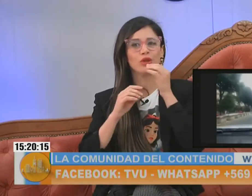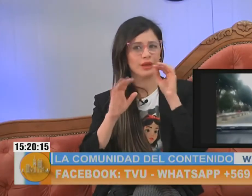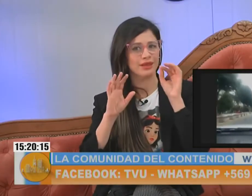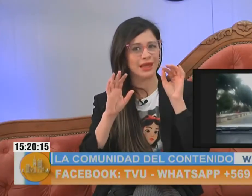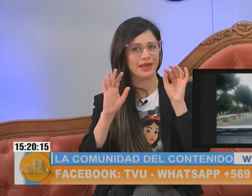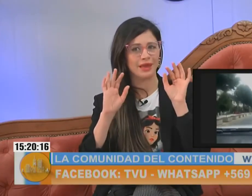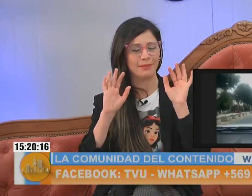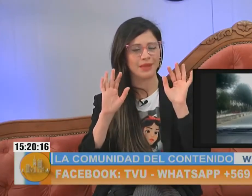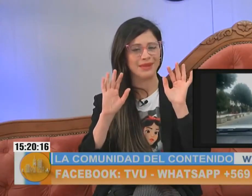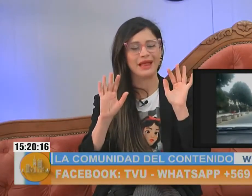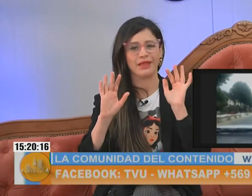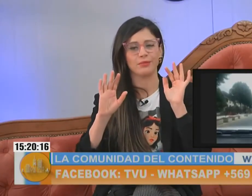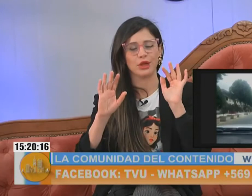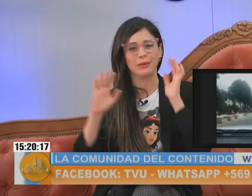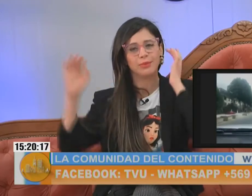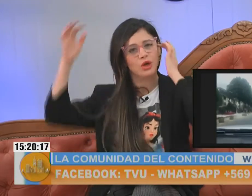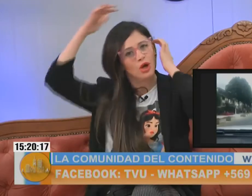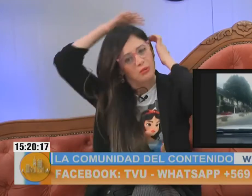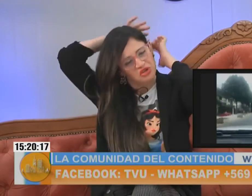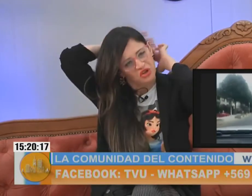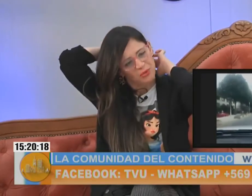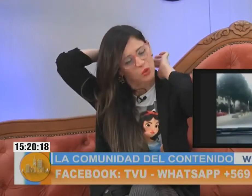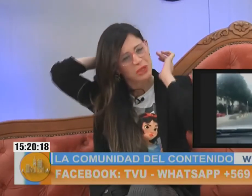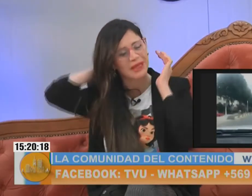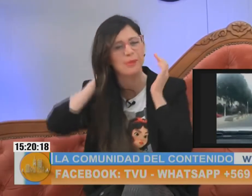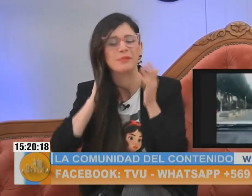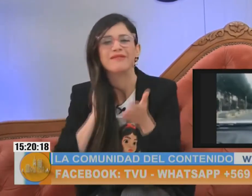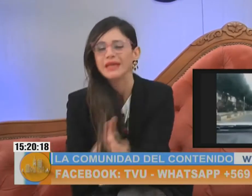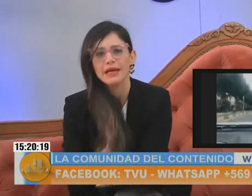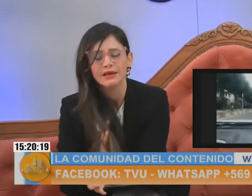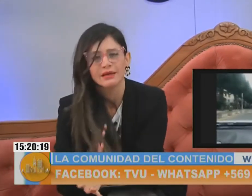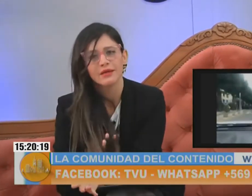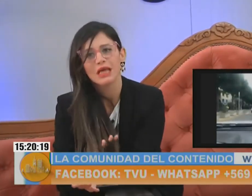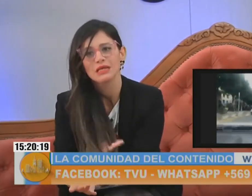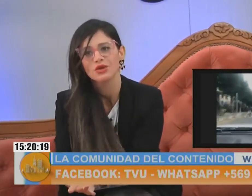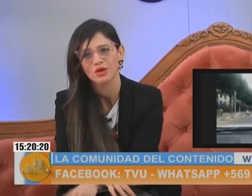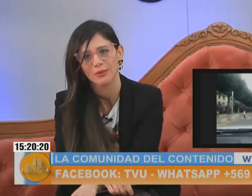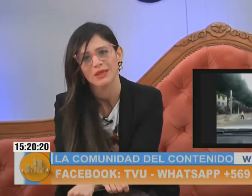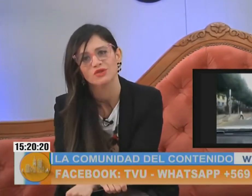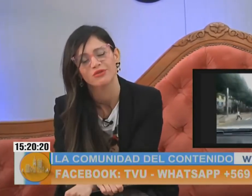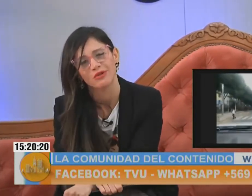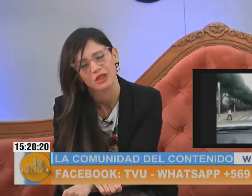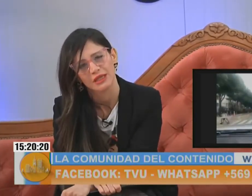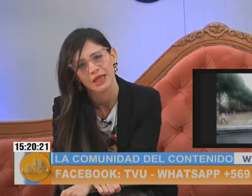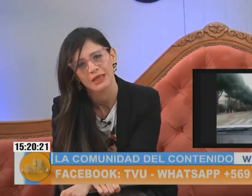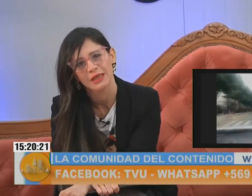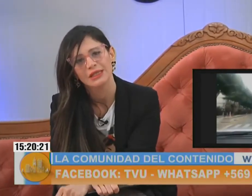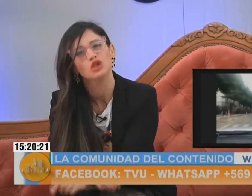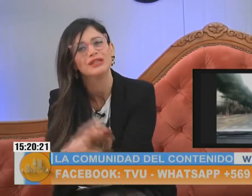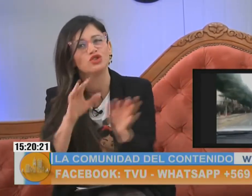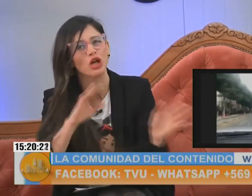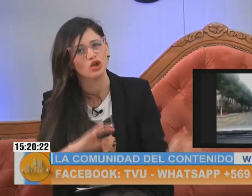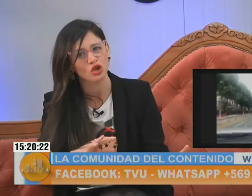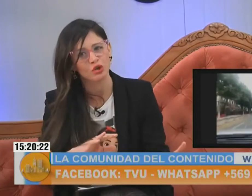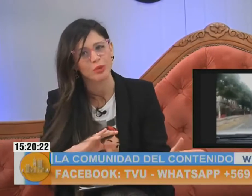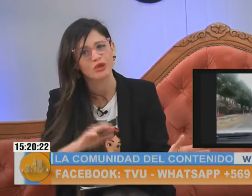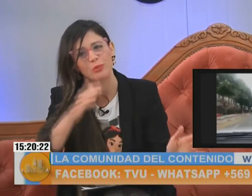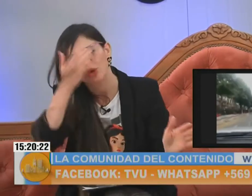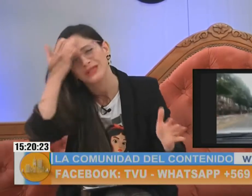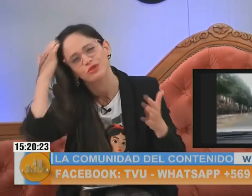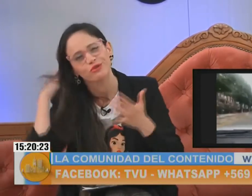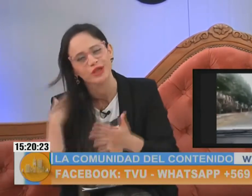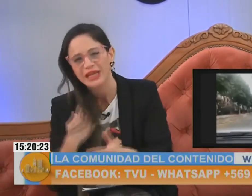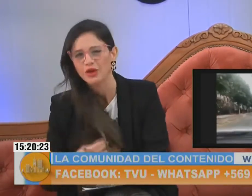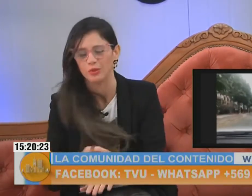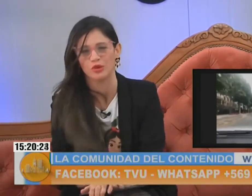como de mitad. Por ejemplo, yo creo que me gusta más la primavera. Ese yo creo que es mi estación favorita. No tanto calor, pero tampoco